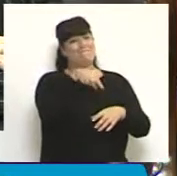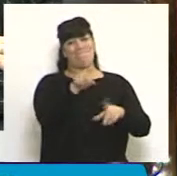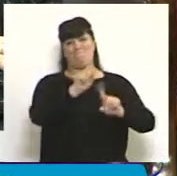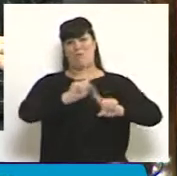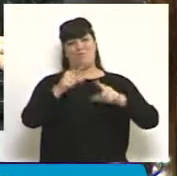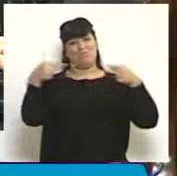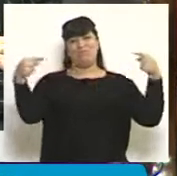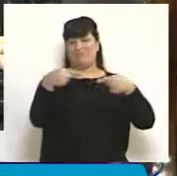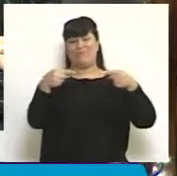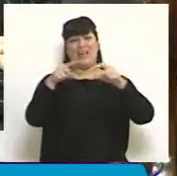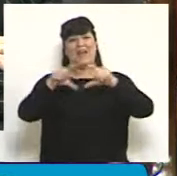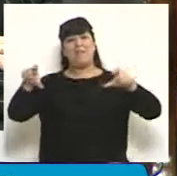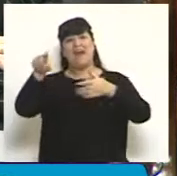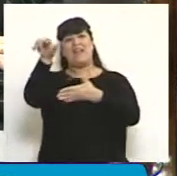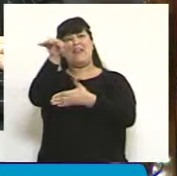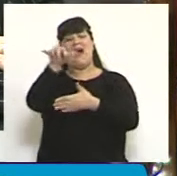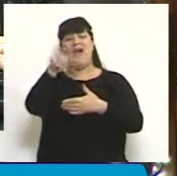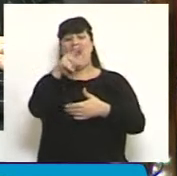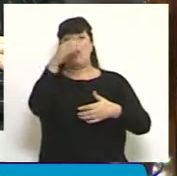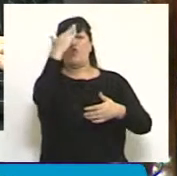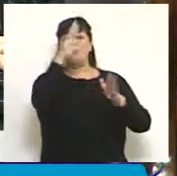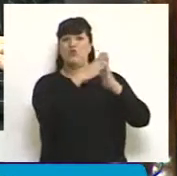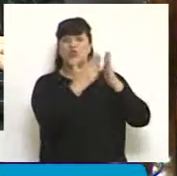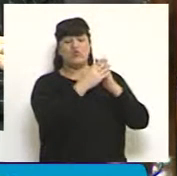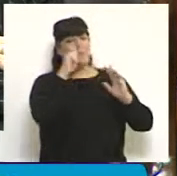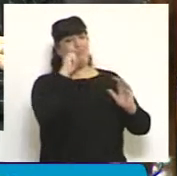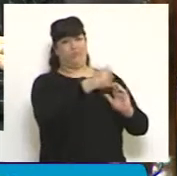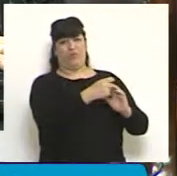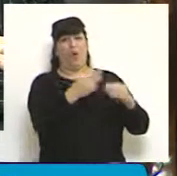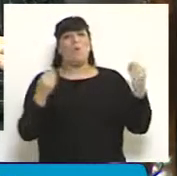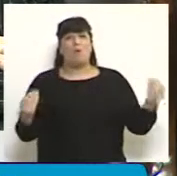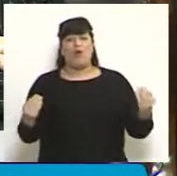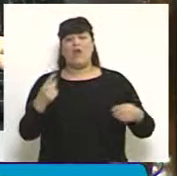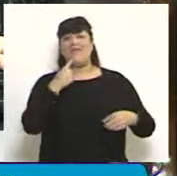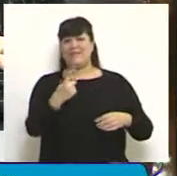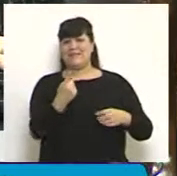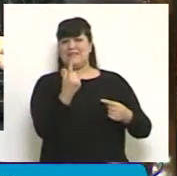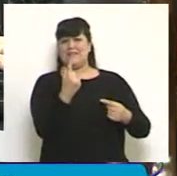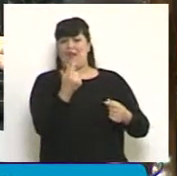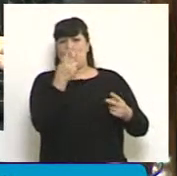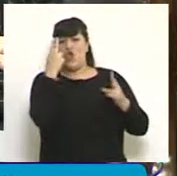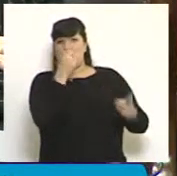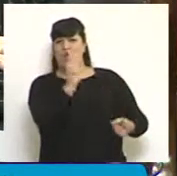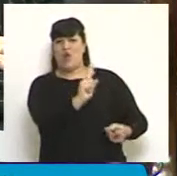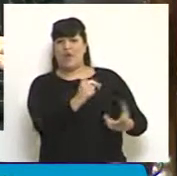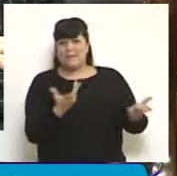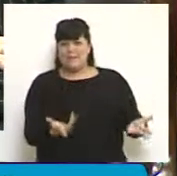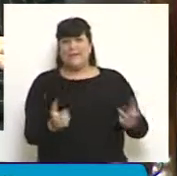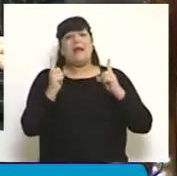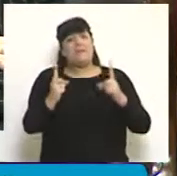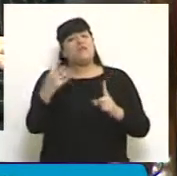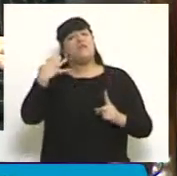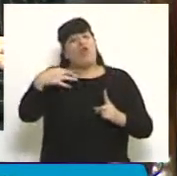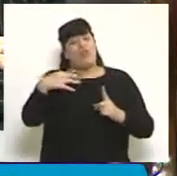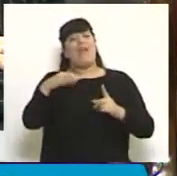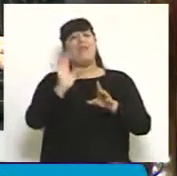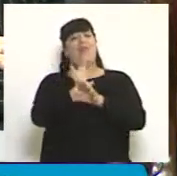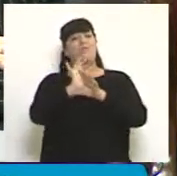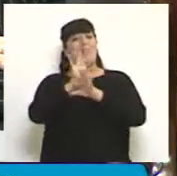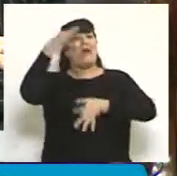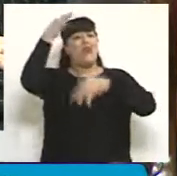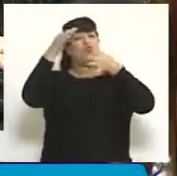la redacción de la Constitución Nacional, por cuanto no hay ponderación y valoración como se hace para el ingreso a la